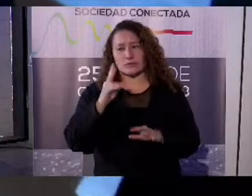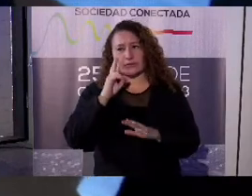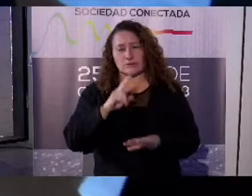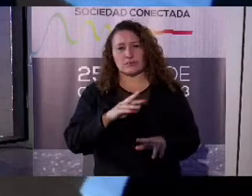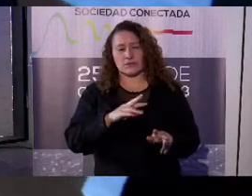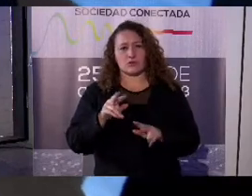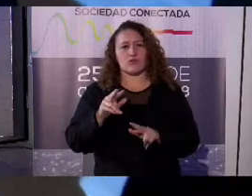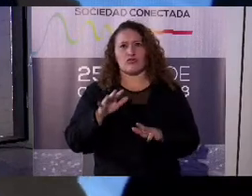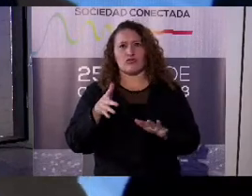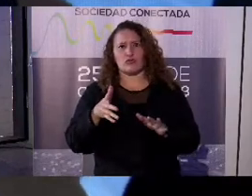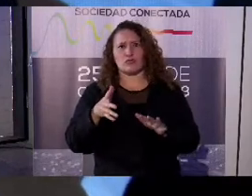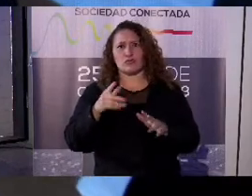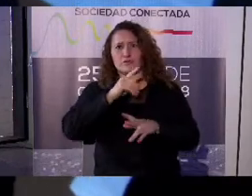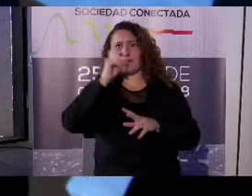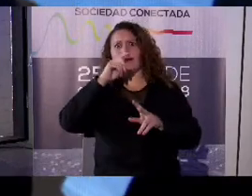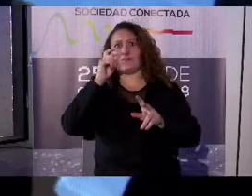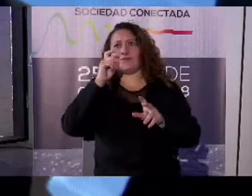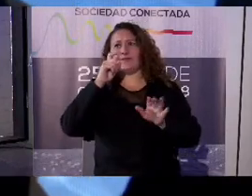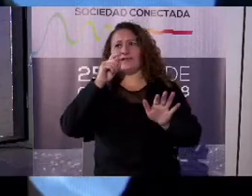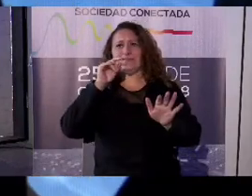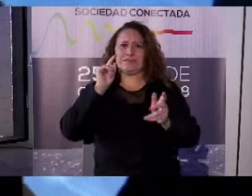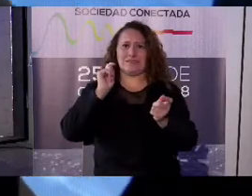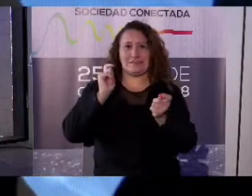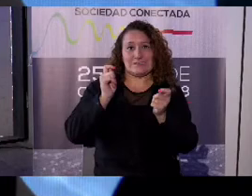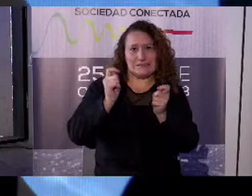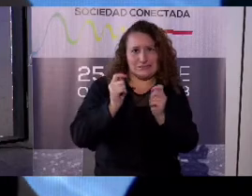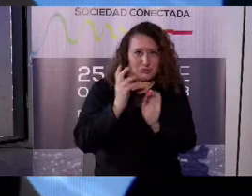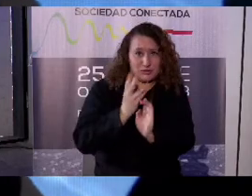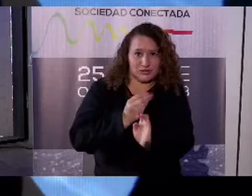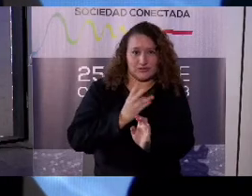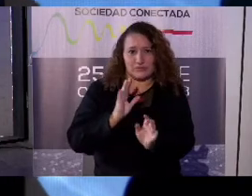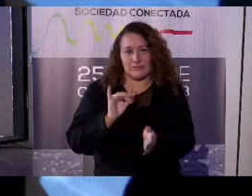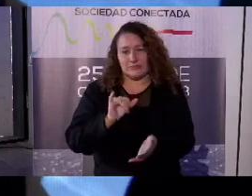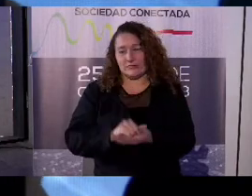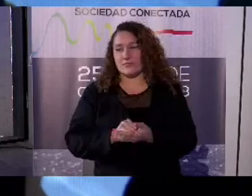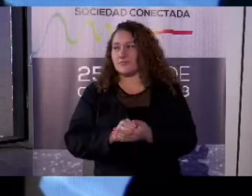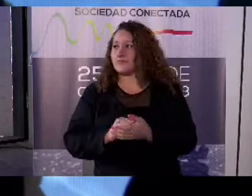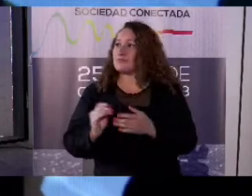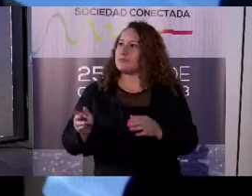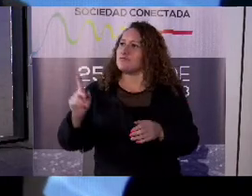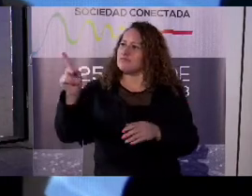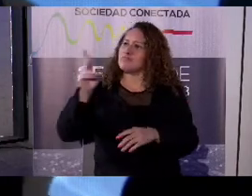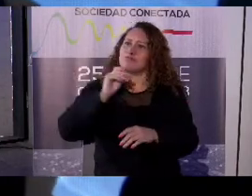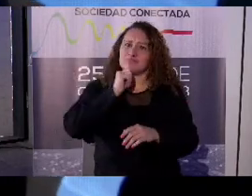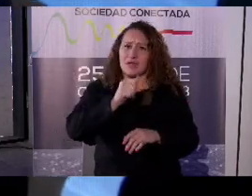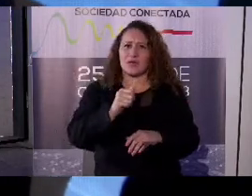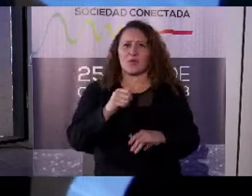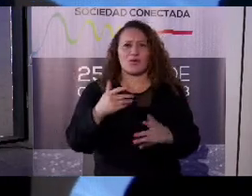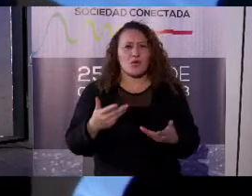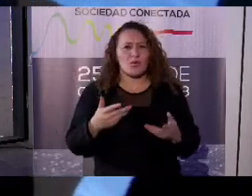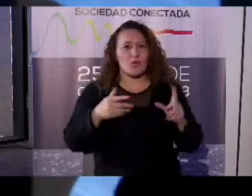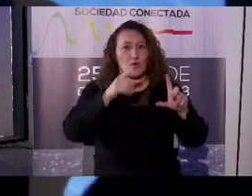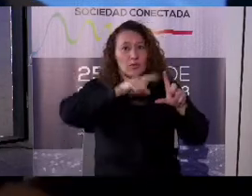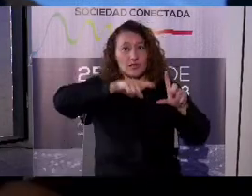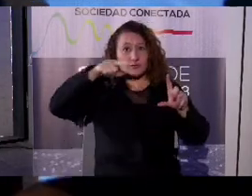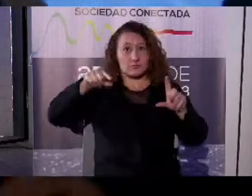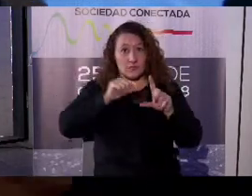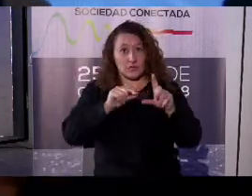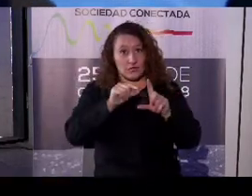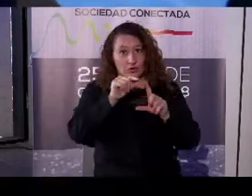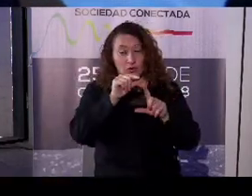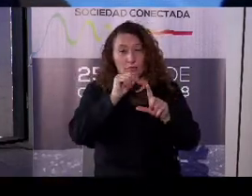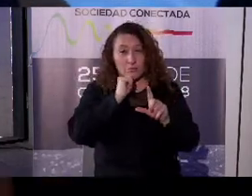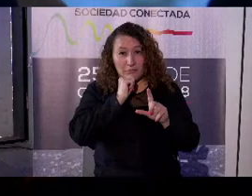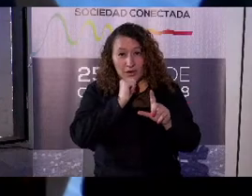digamos ponerlo en positivo más bonito efectivamente el peor uso del espectro es el no uso